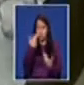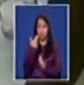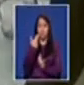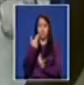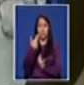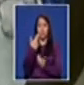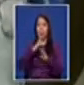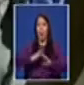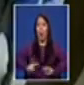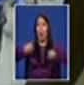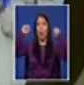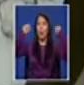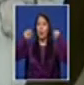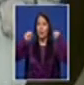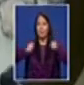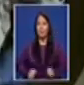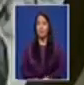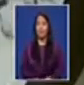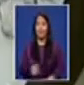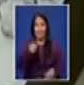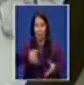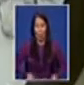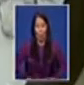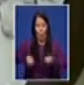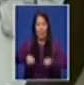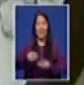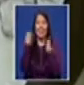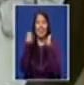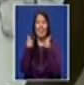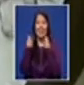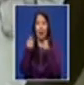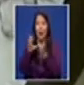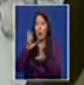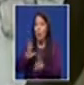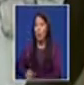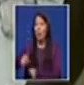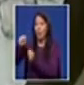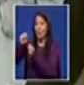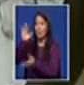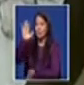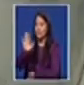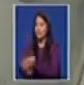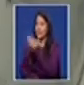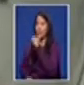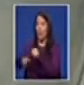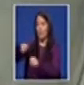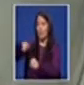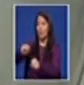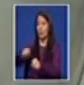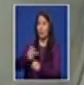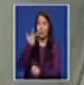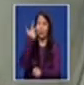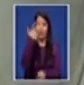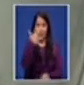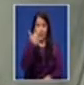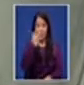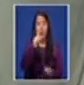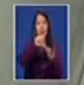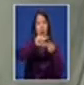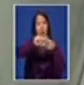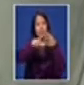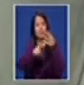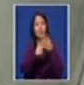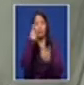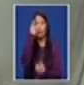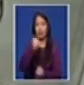sus armas, sustraen las bolsas en las que estaba el dinero y escapan en motos, 3 de ellos y uno